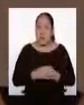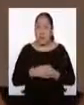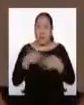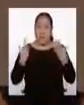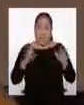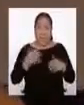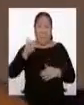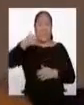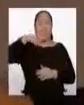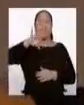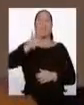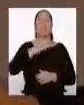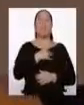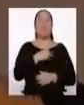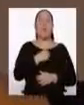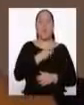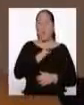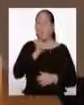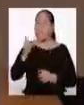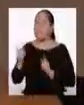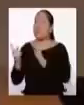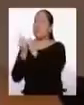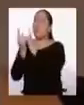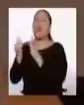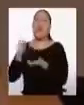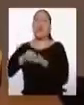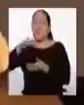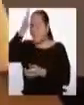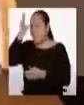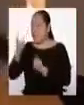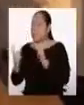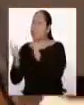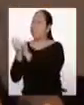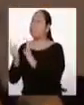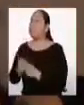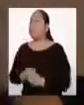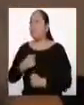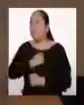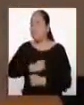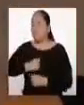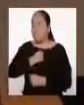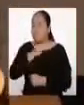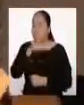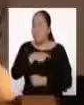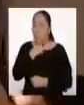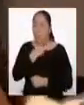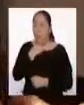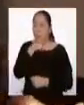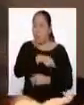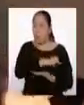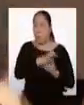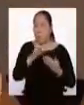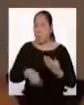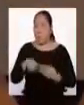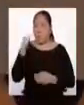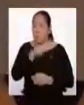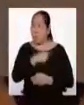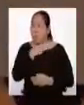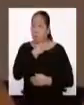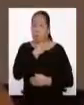18 años, yo voy a mis papás y les digo, ¿sabes qué? No puedo más, yo no me siento bien en esta carrera, creo que esto no es para